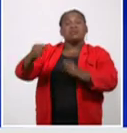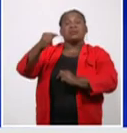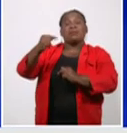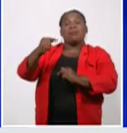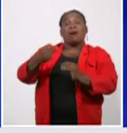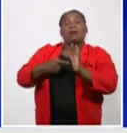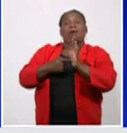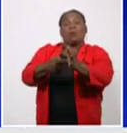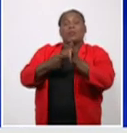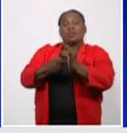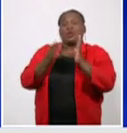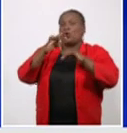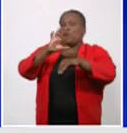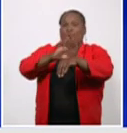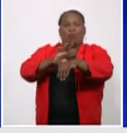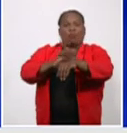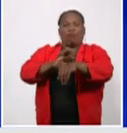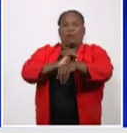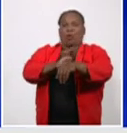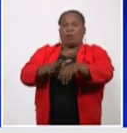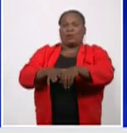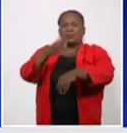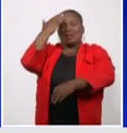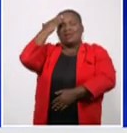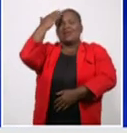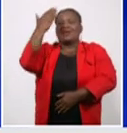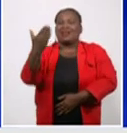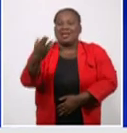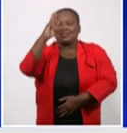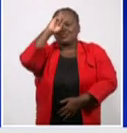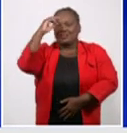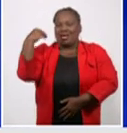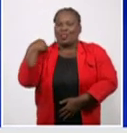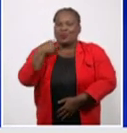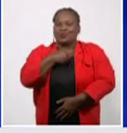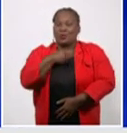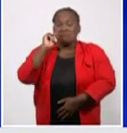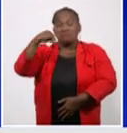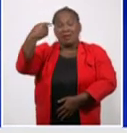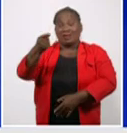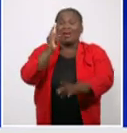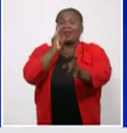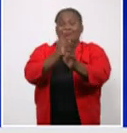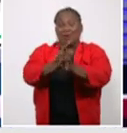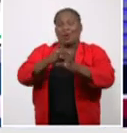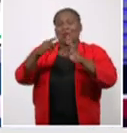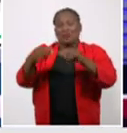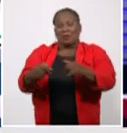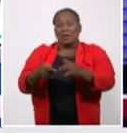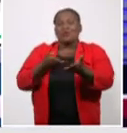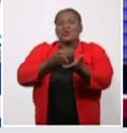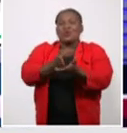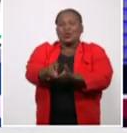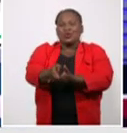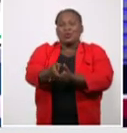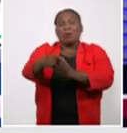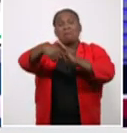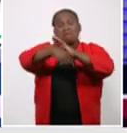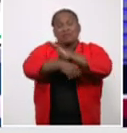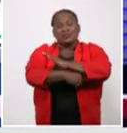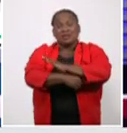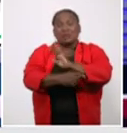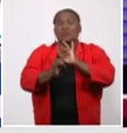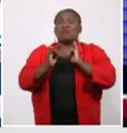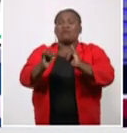Así es. Con la COVID-19. Agradecerle su presencia, doctor. Lo esperamos mañana para seguir conociendo otros datos sobre el comportamiento